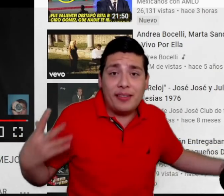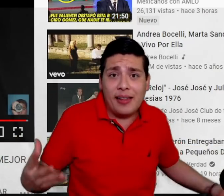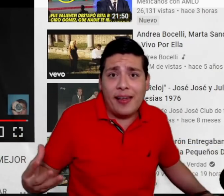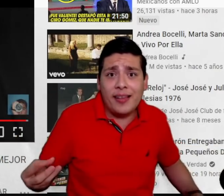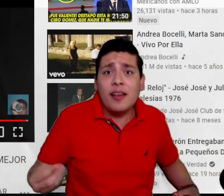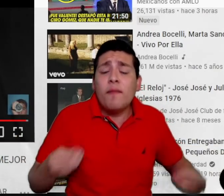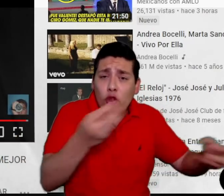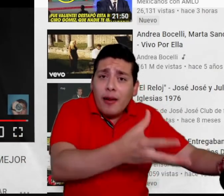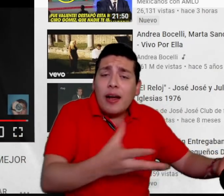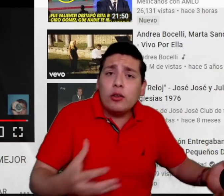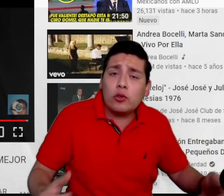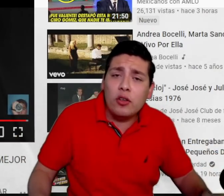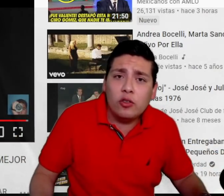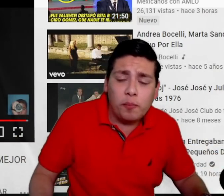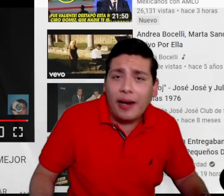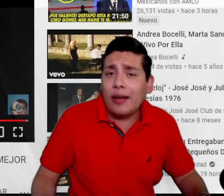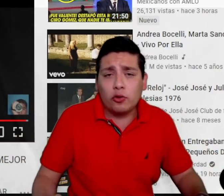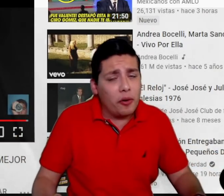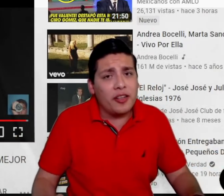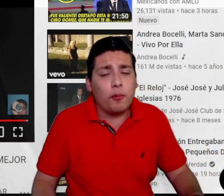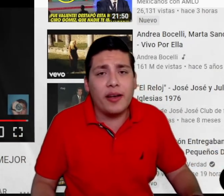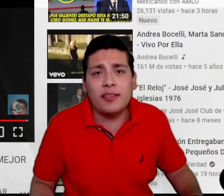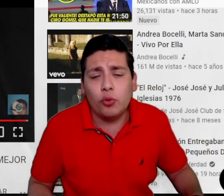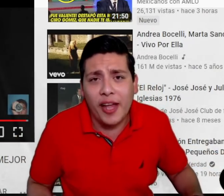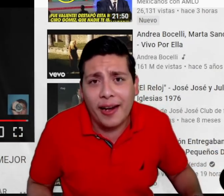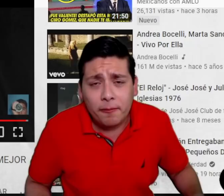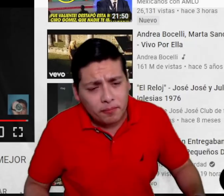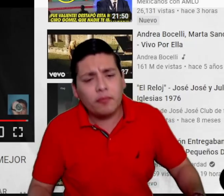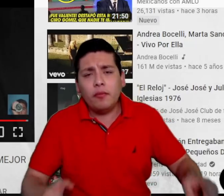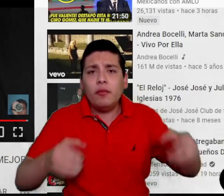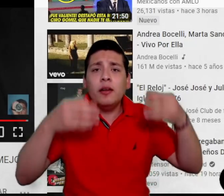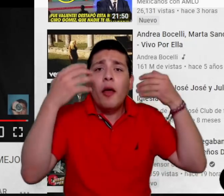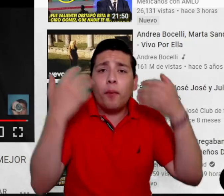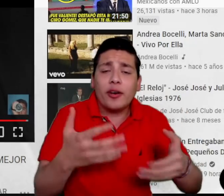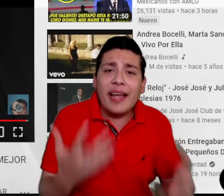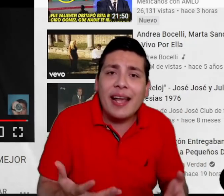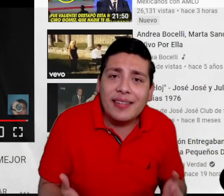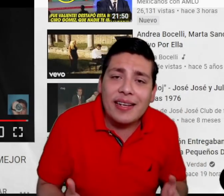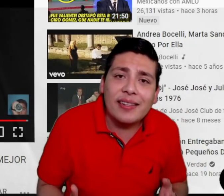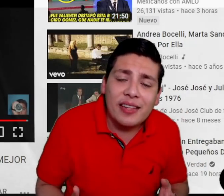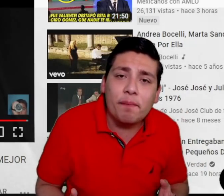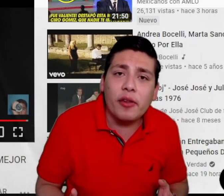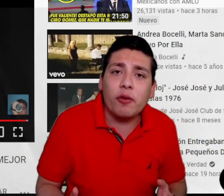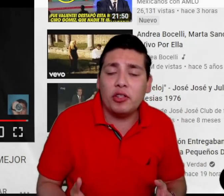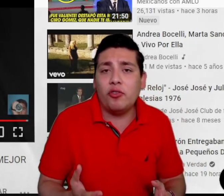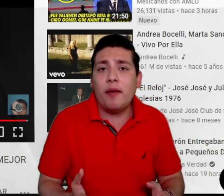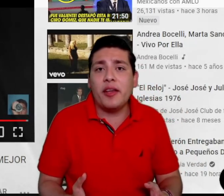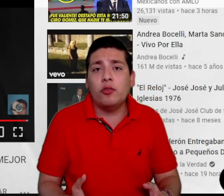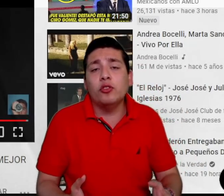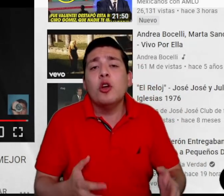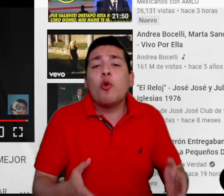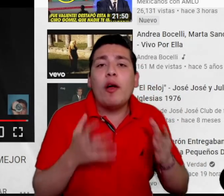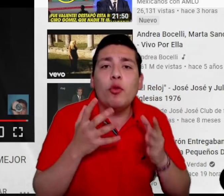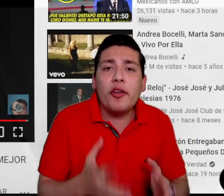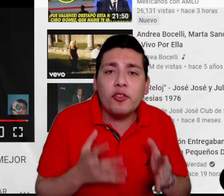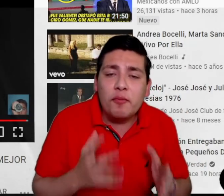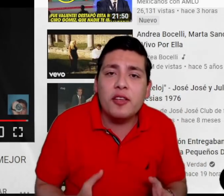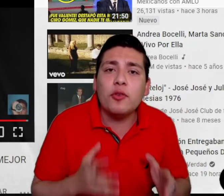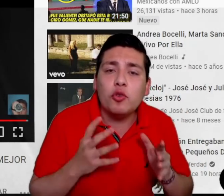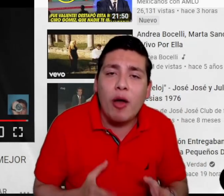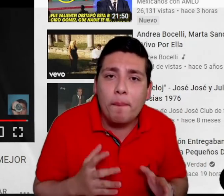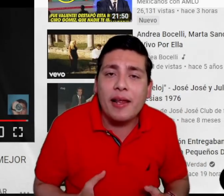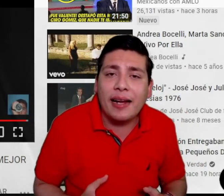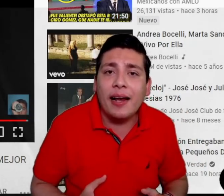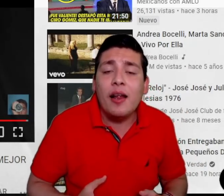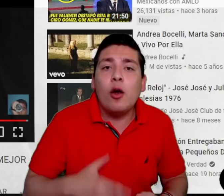universidades, no baja los costos para que los jóvenes puedan estudiar. ¿Por qué hacen este tipo de cuestionamientos cuando ellos